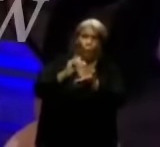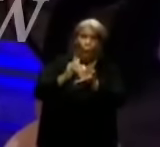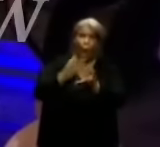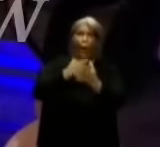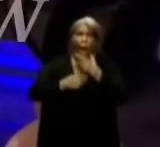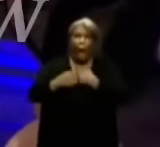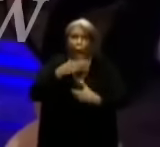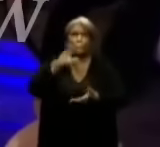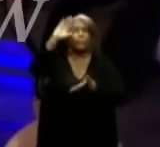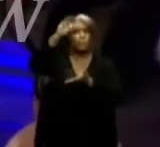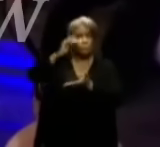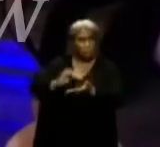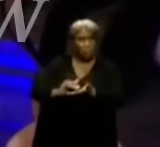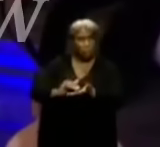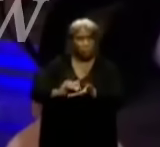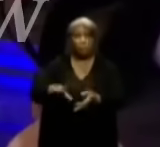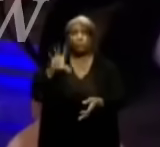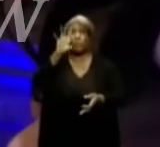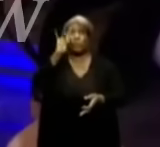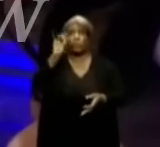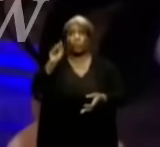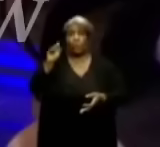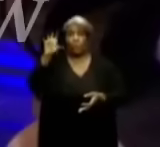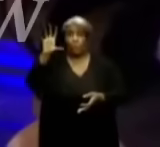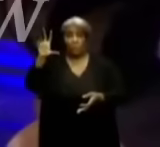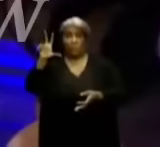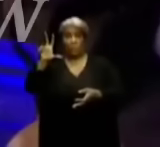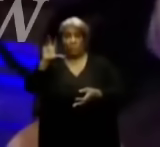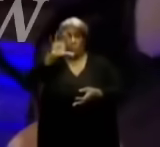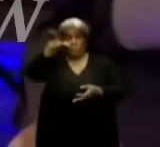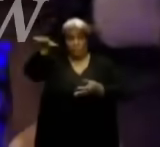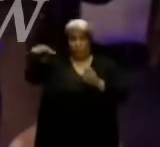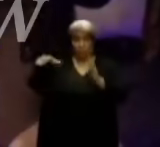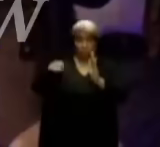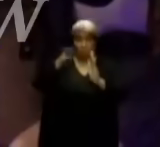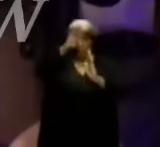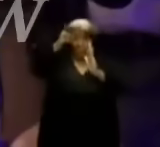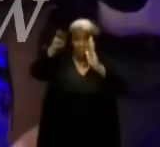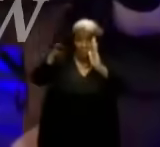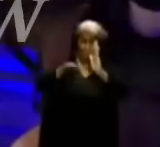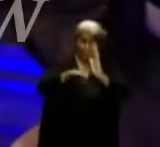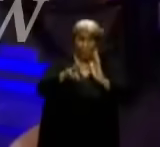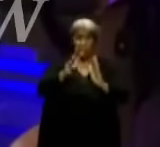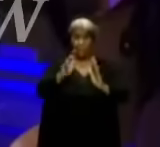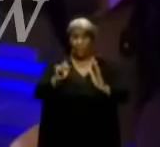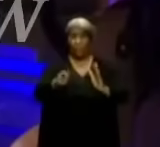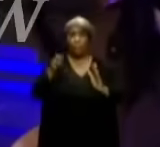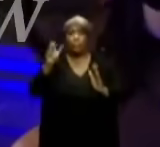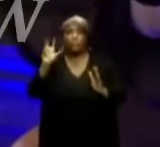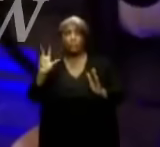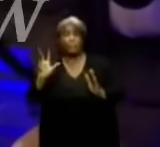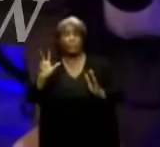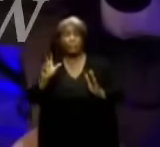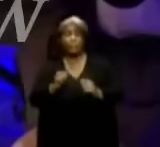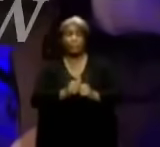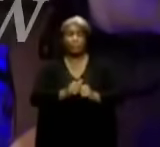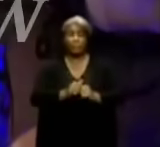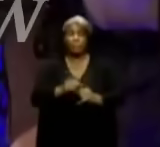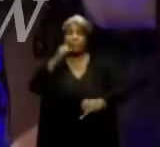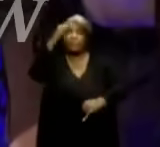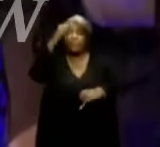de 8,3 a solo 6,3. Pero la última publicación interna del Banco Central